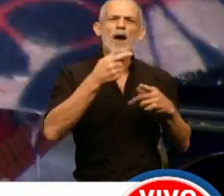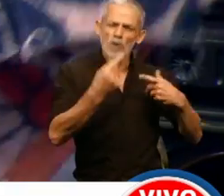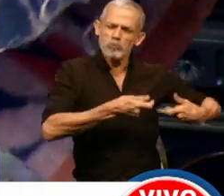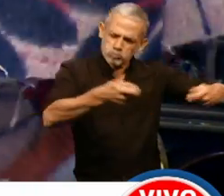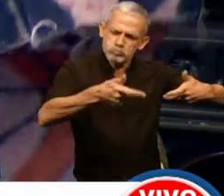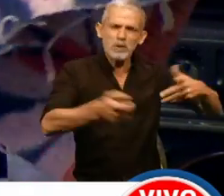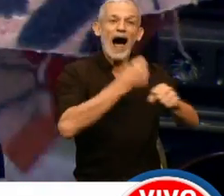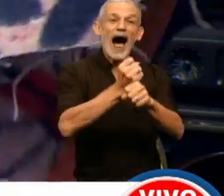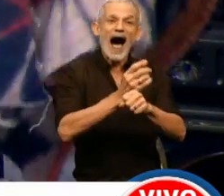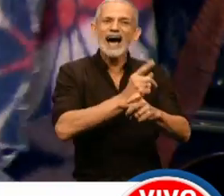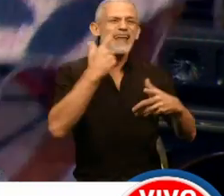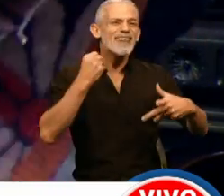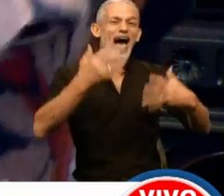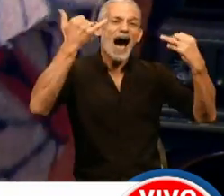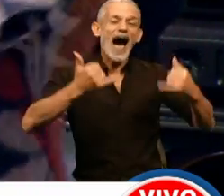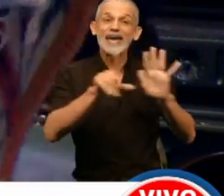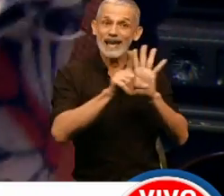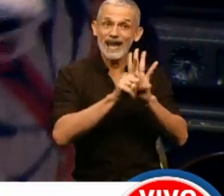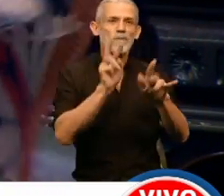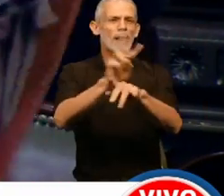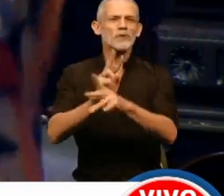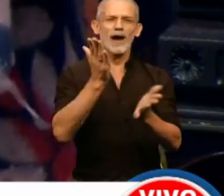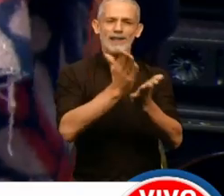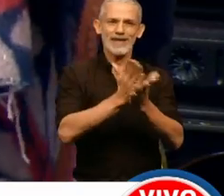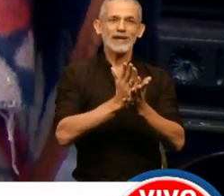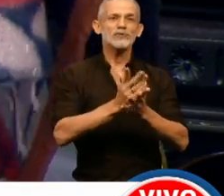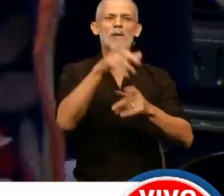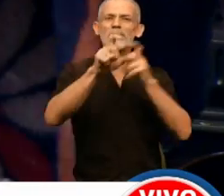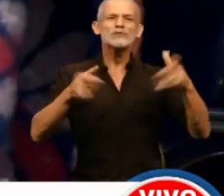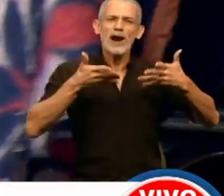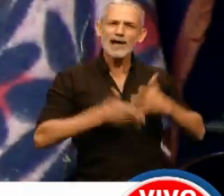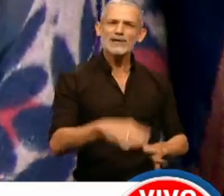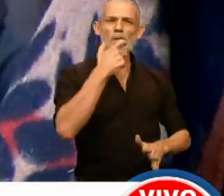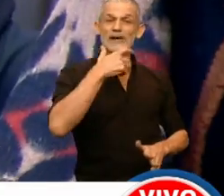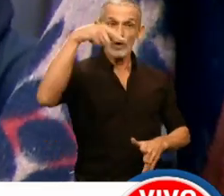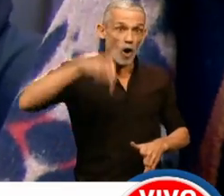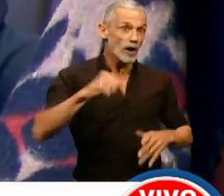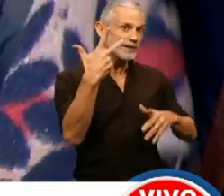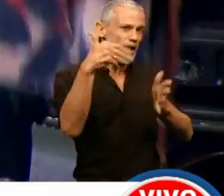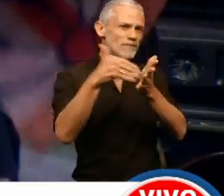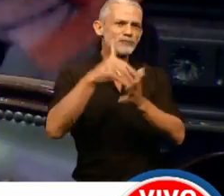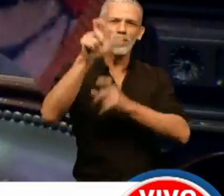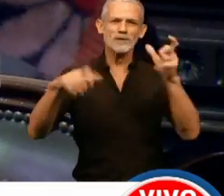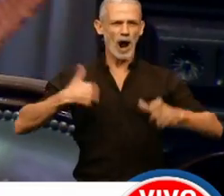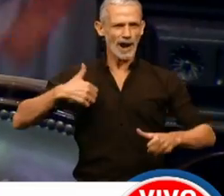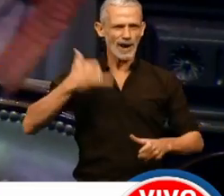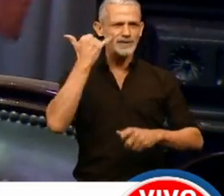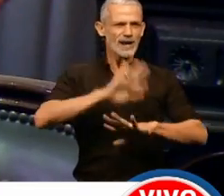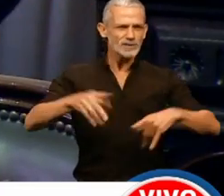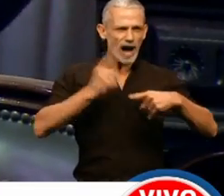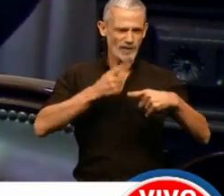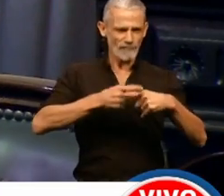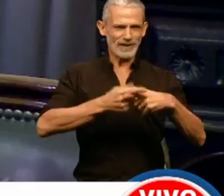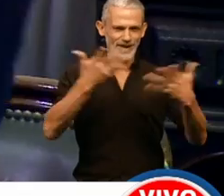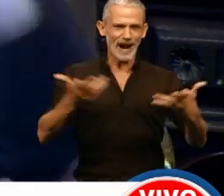hasta el día que tengamos una ley para proteger el derecho de los mendocinos hoy son tres millones de argentinos que tiene